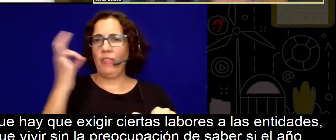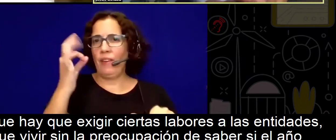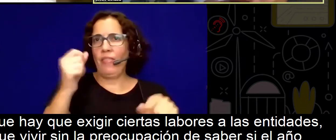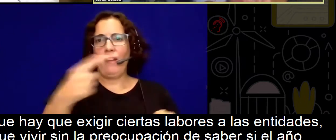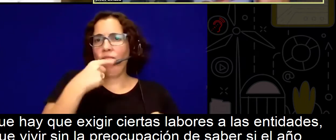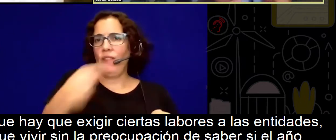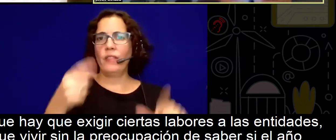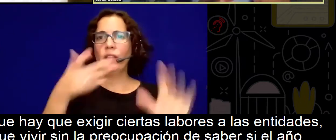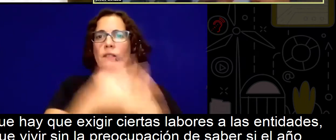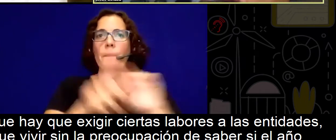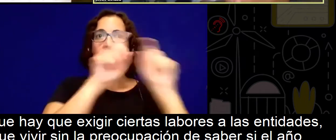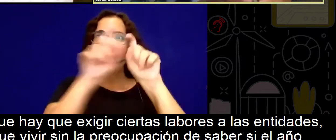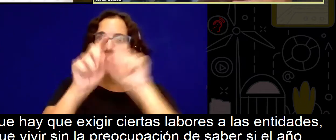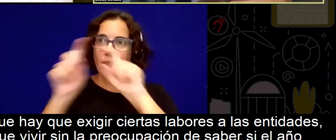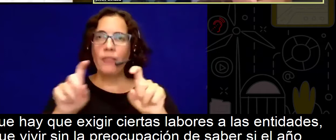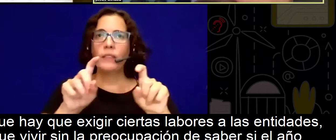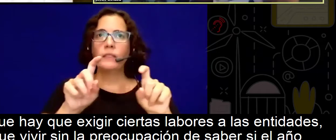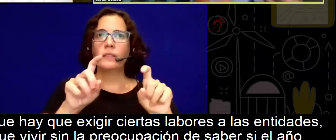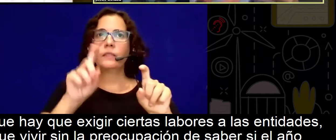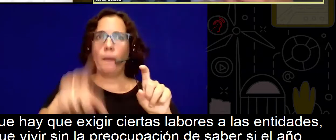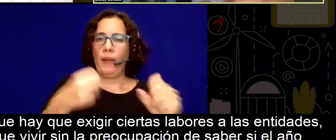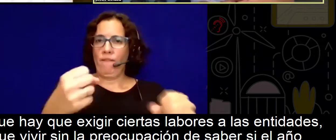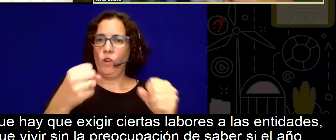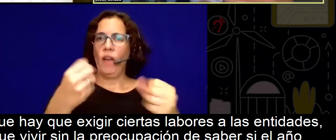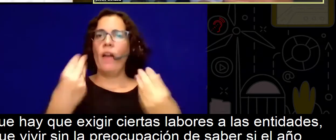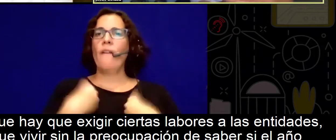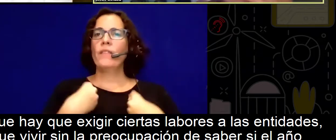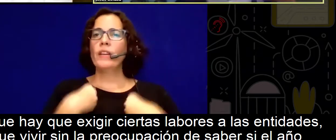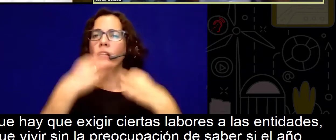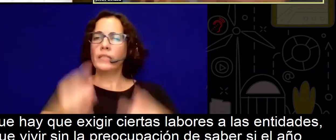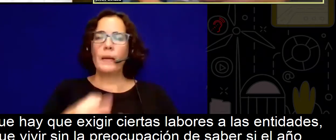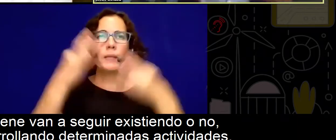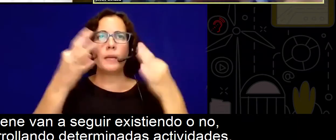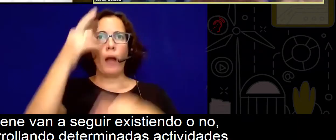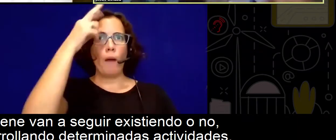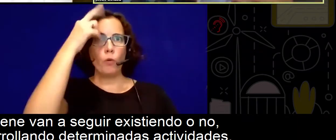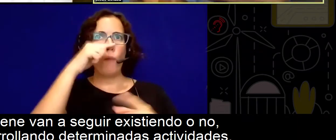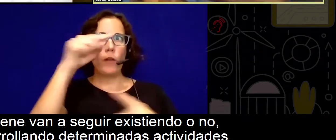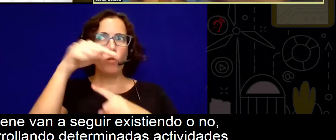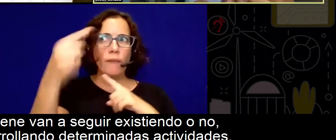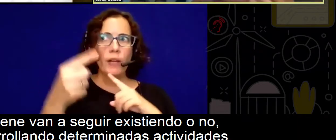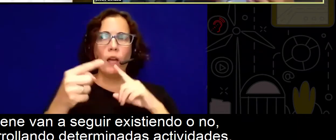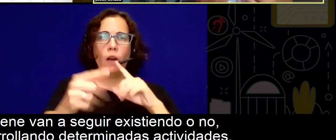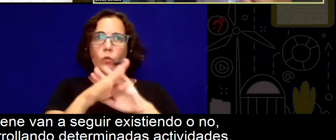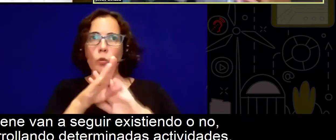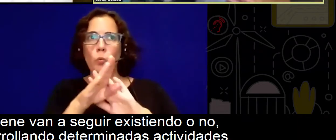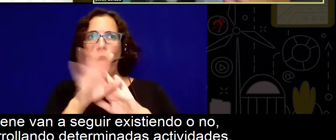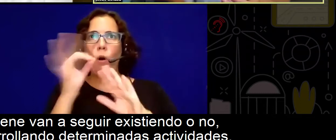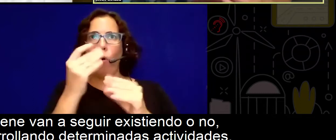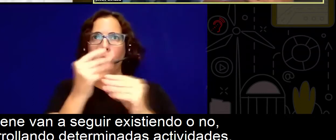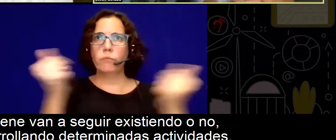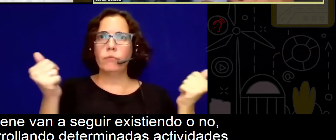propias entidades, pero que tengan que vivir sin la preocupación de saber si el año que viene van a poder seguir existiendo o no, o si van a poder